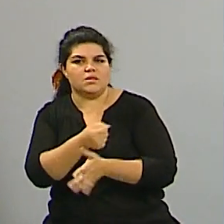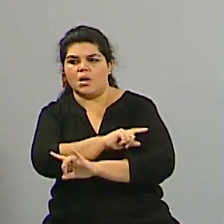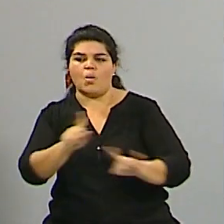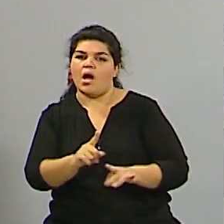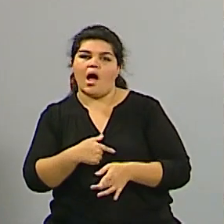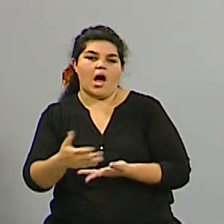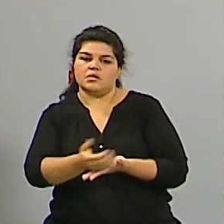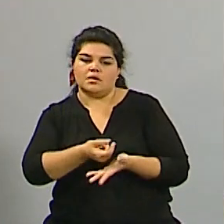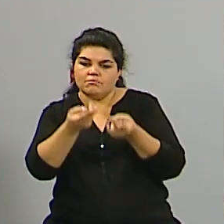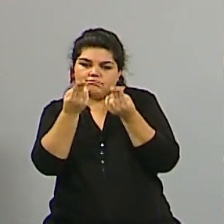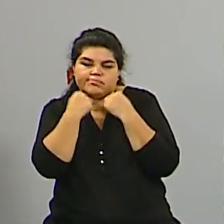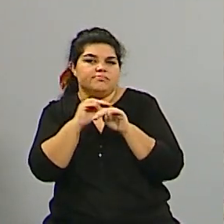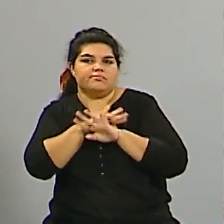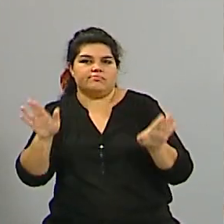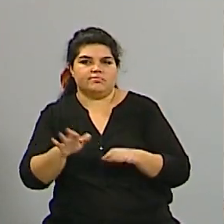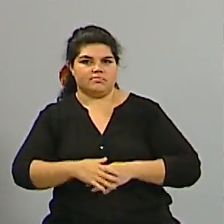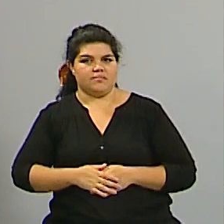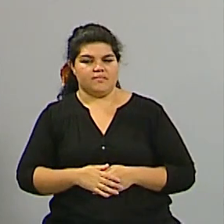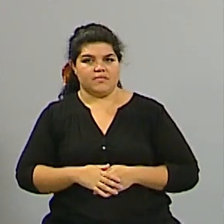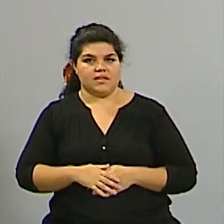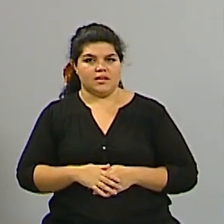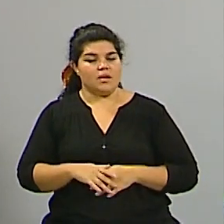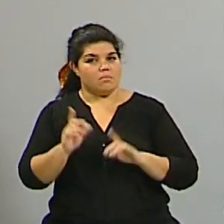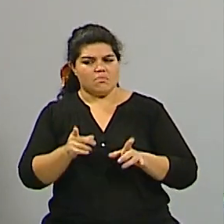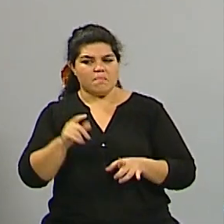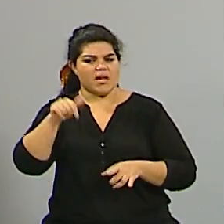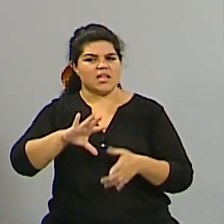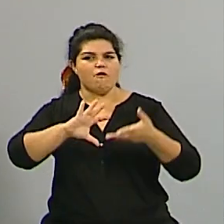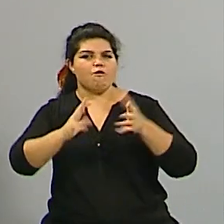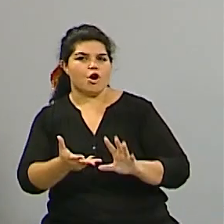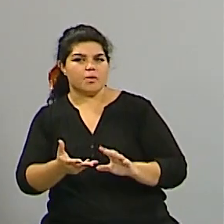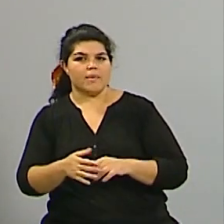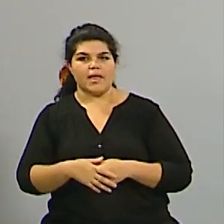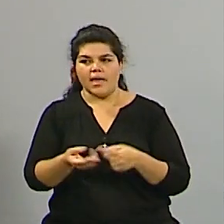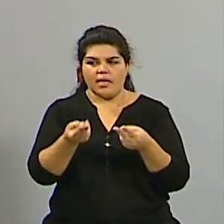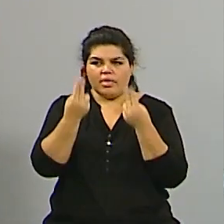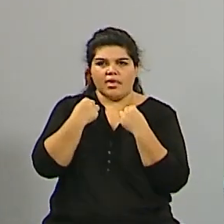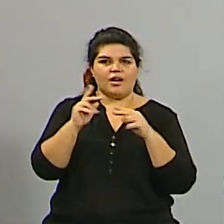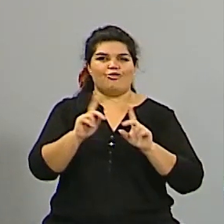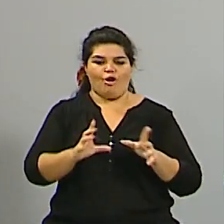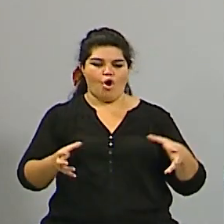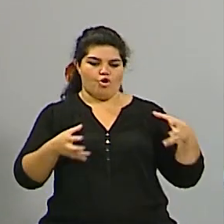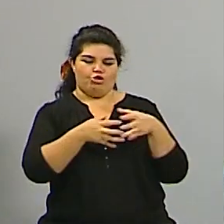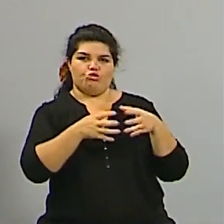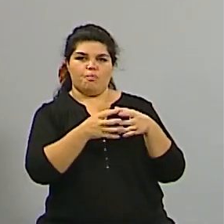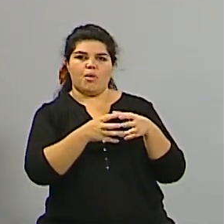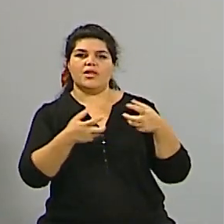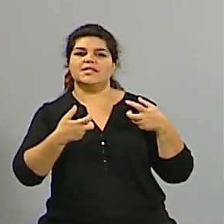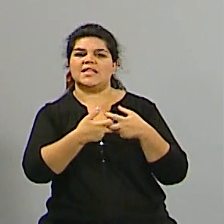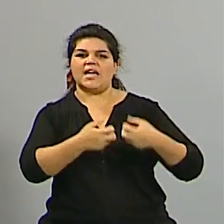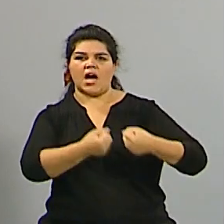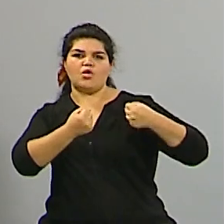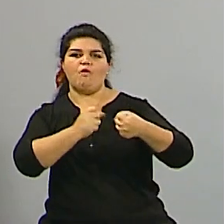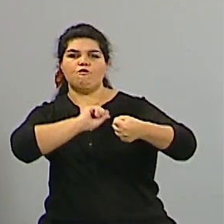establecidos no están con una política de cuchillo entre los dientes, sino más bien con una política excesivamente de